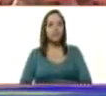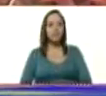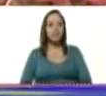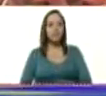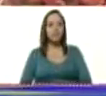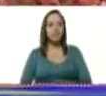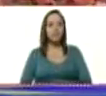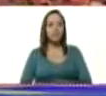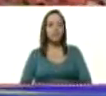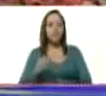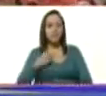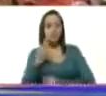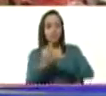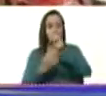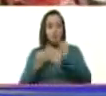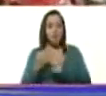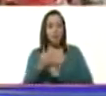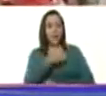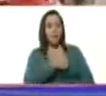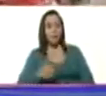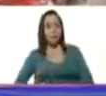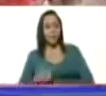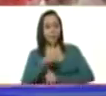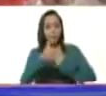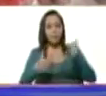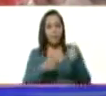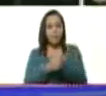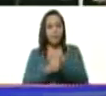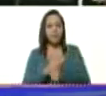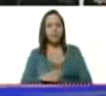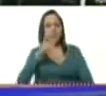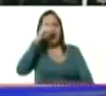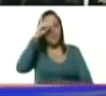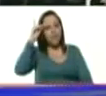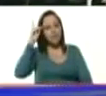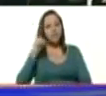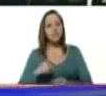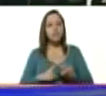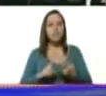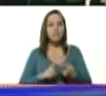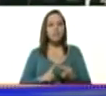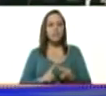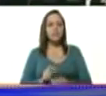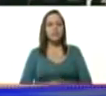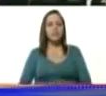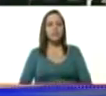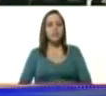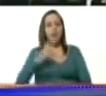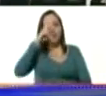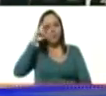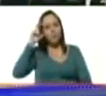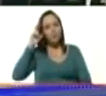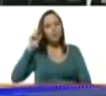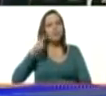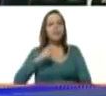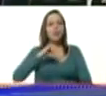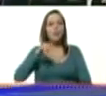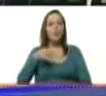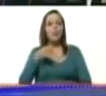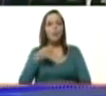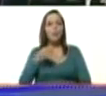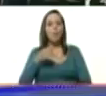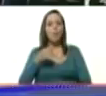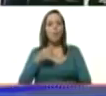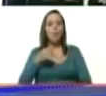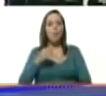a la vicepresidenta Alcy Rodríguez, al procurador general y al canciller Jorge Riaza,